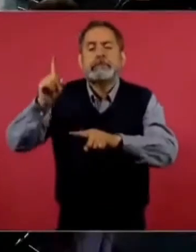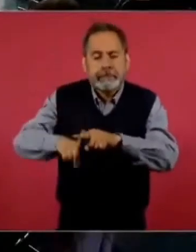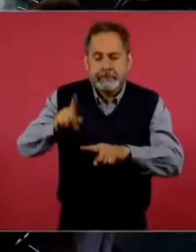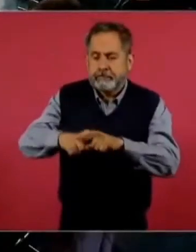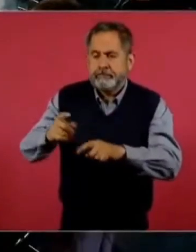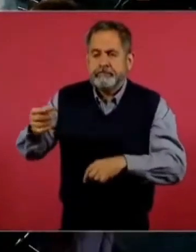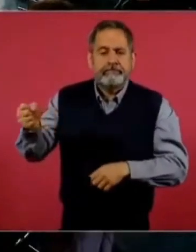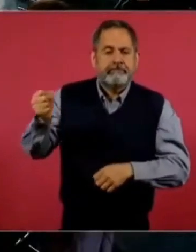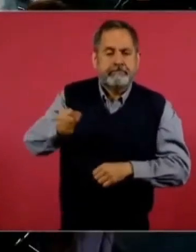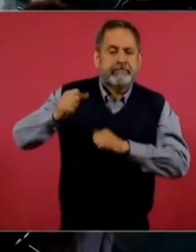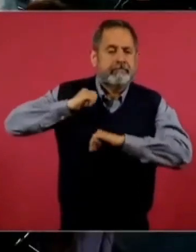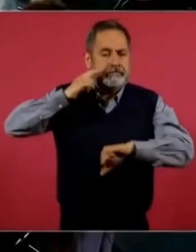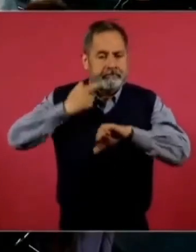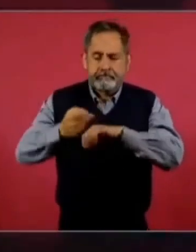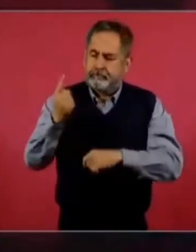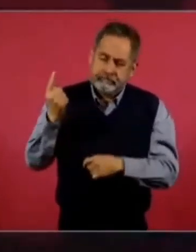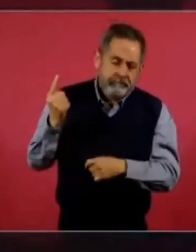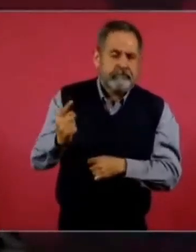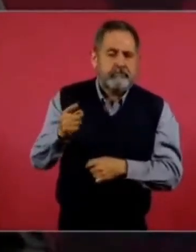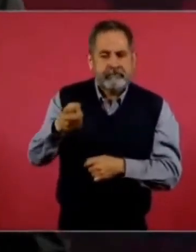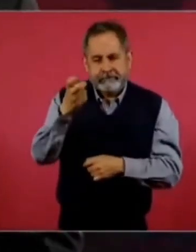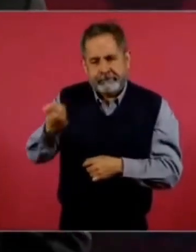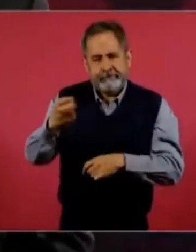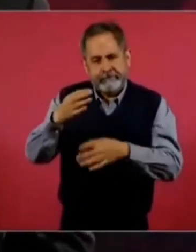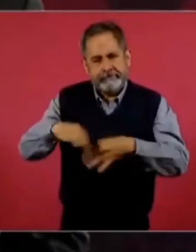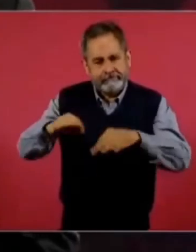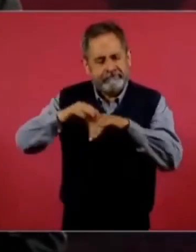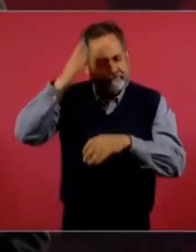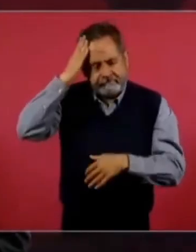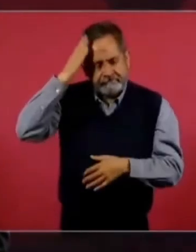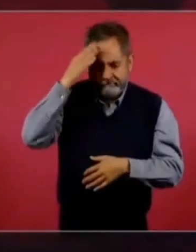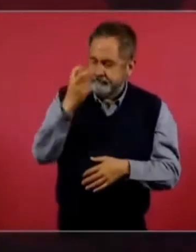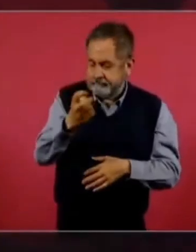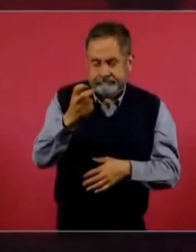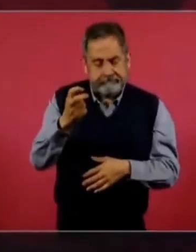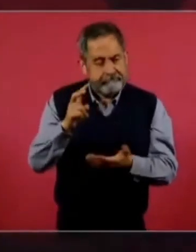representan las instituciones.